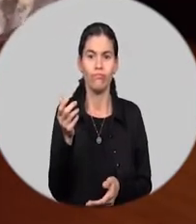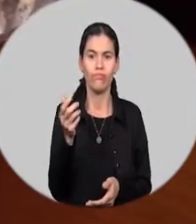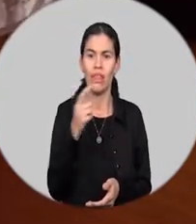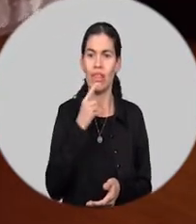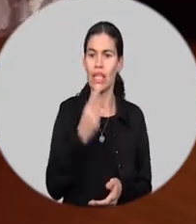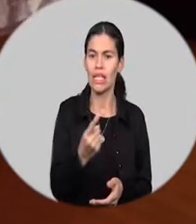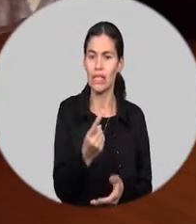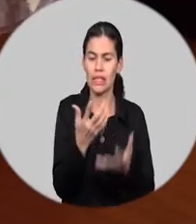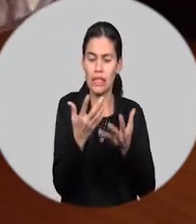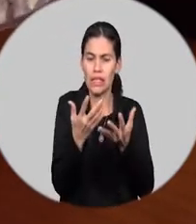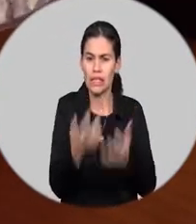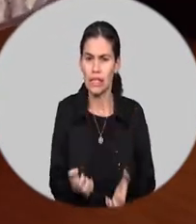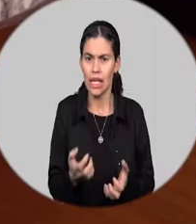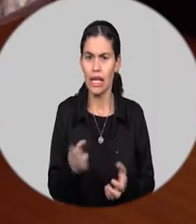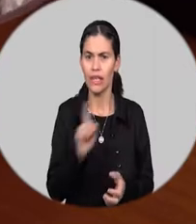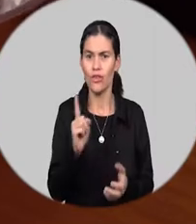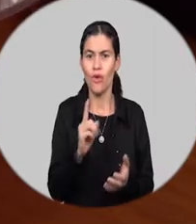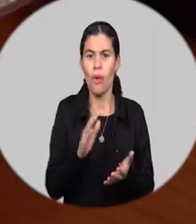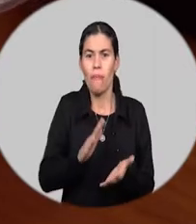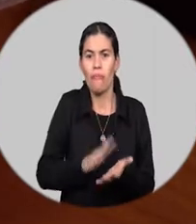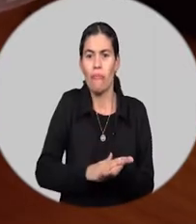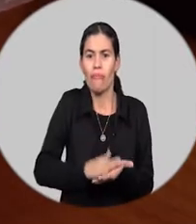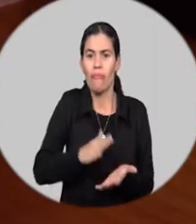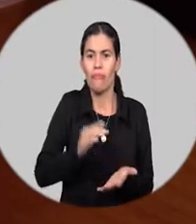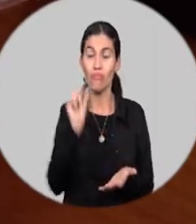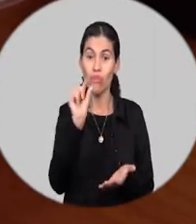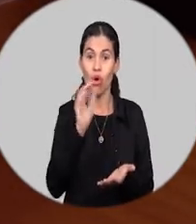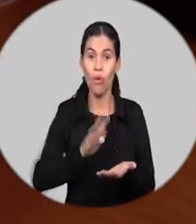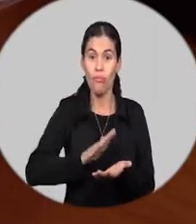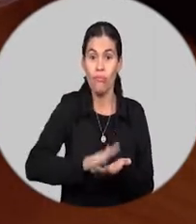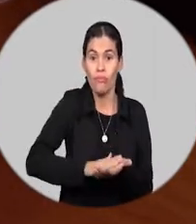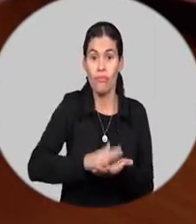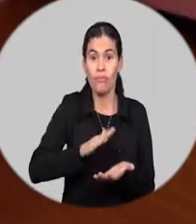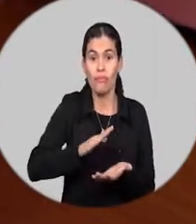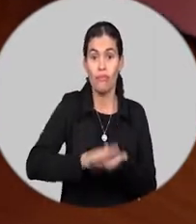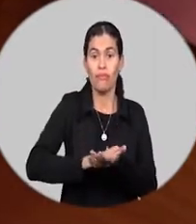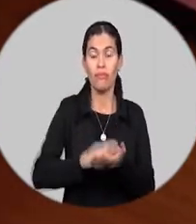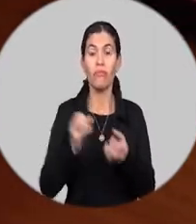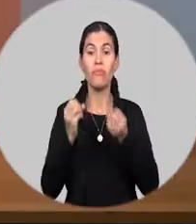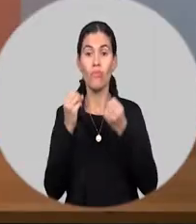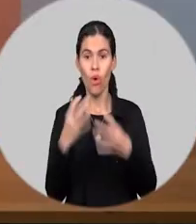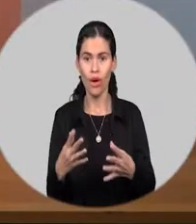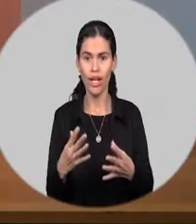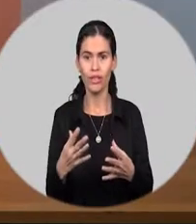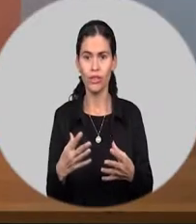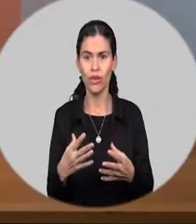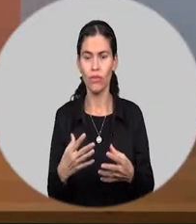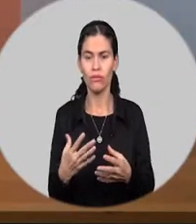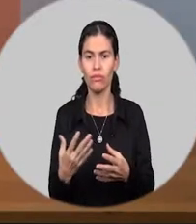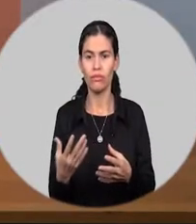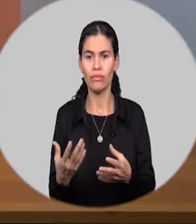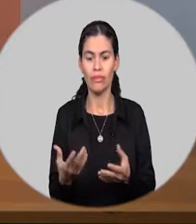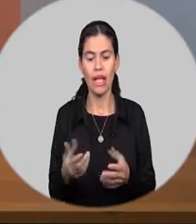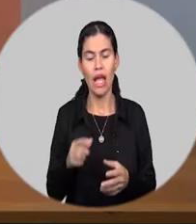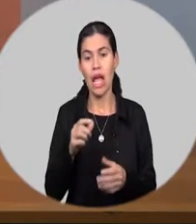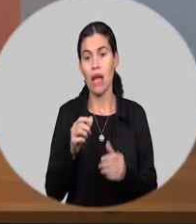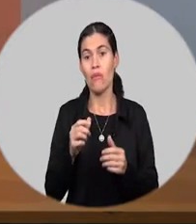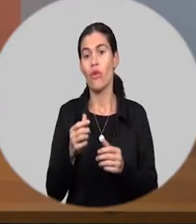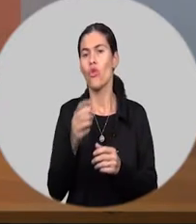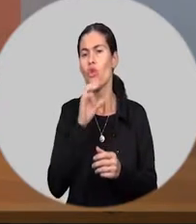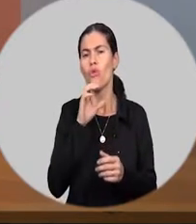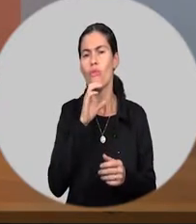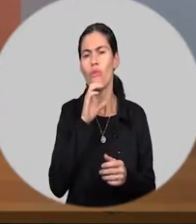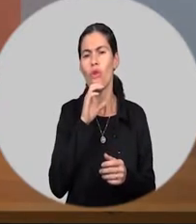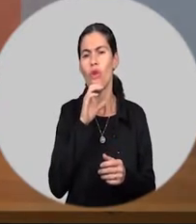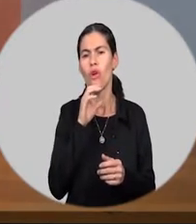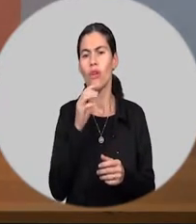muy seca, sino que algo pegajosa. Por eso es recomendable colocar la masa a frizar.